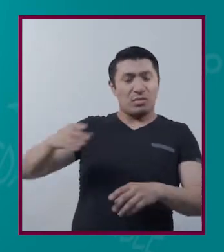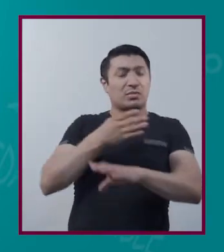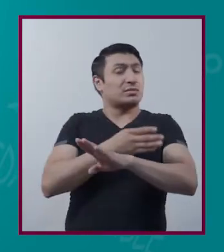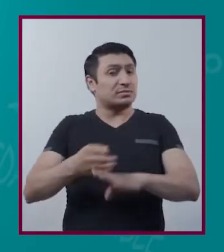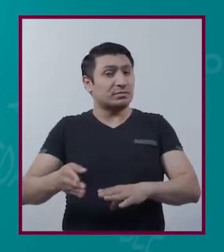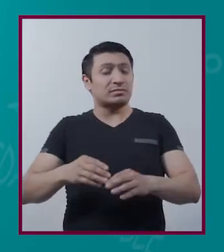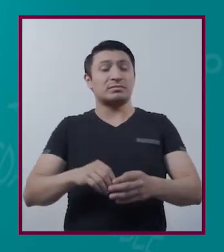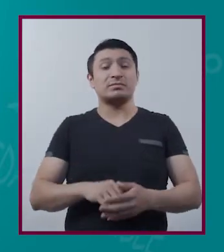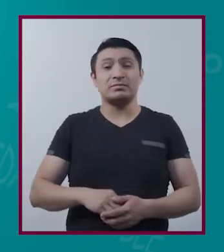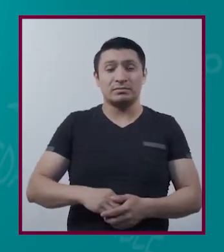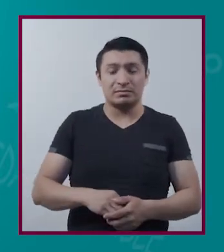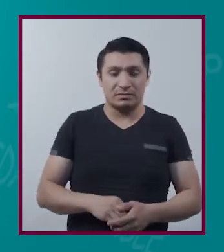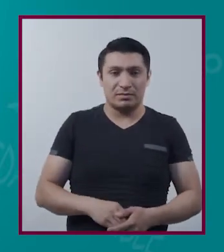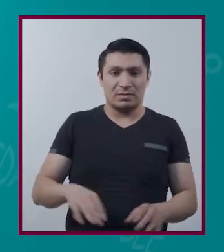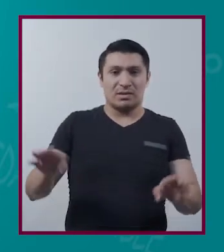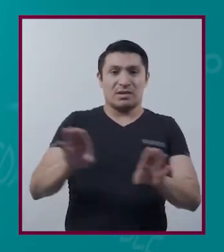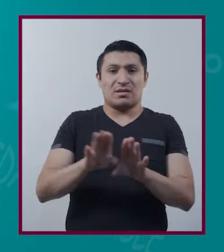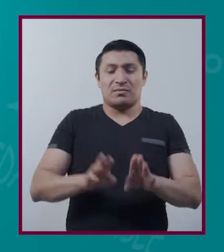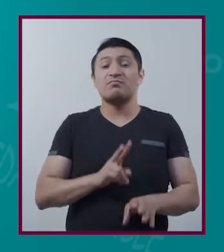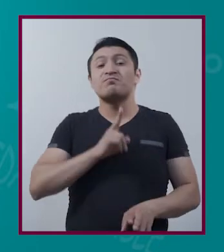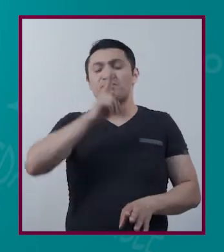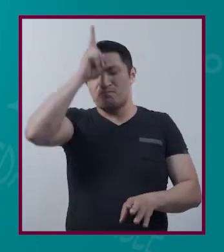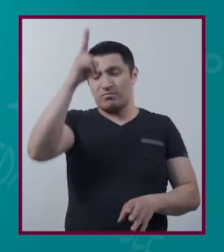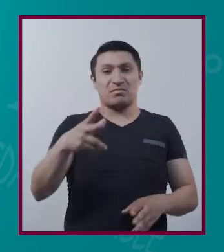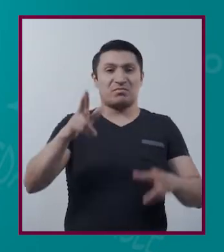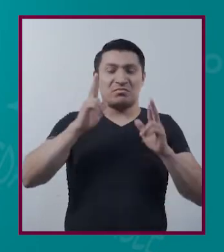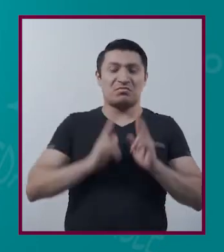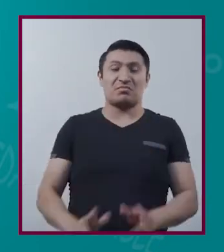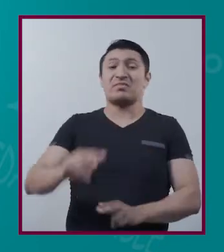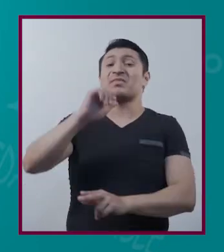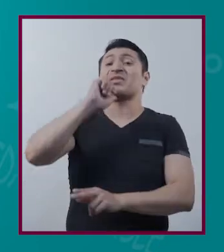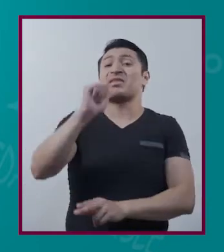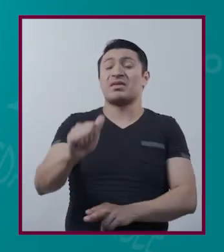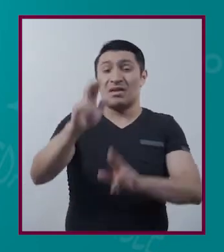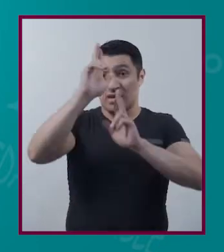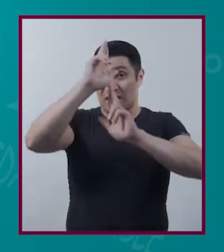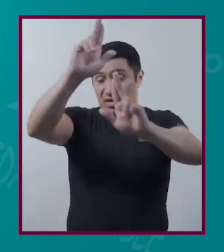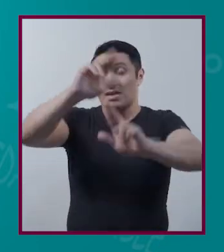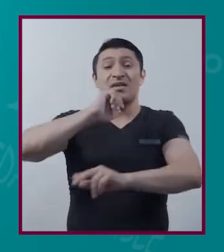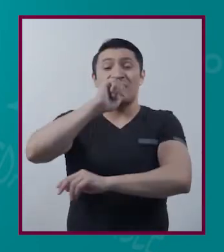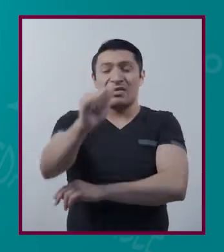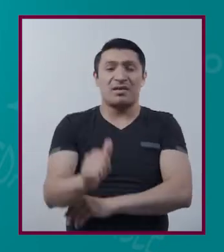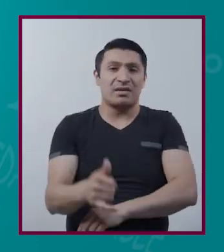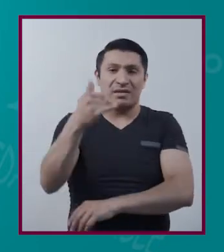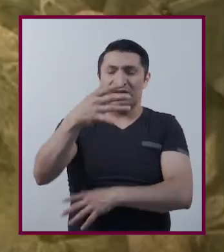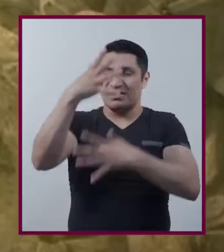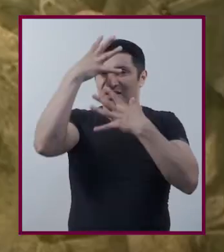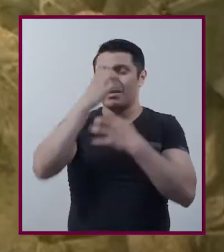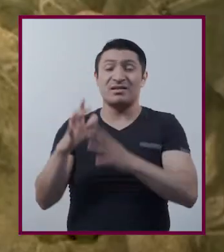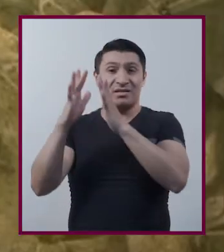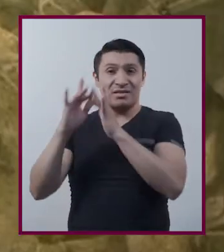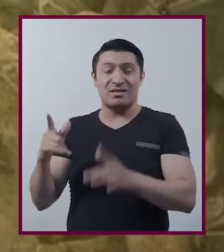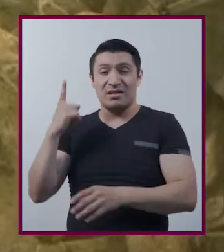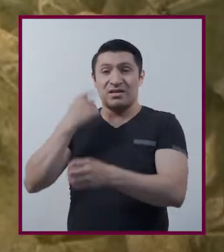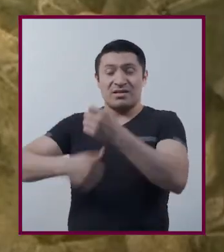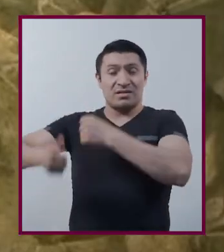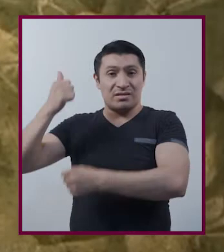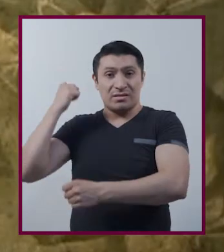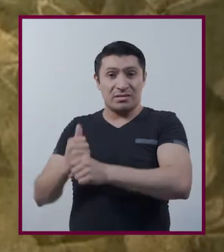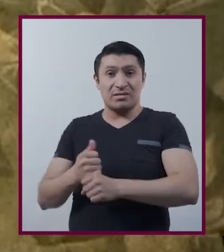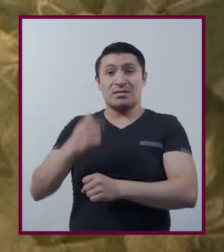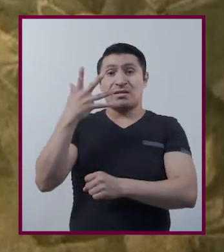grandes plumas largas y blancas. Estaban vengados el deshonor y la dolorosa sorpresa que había sufrido